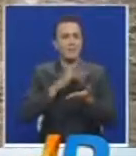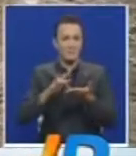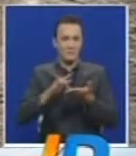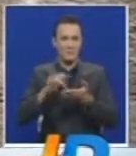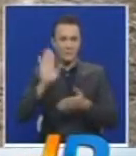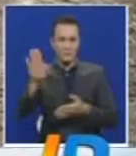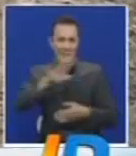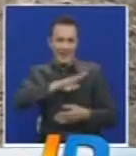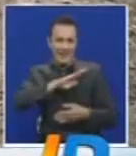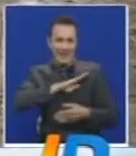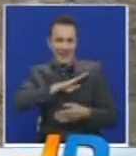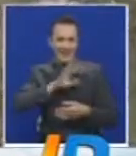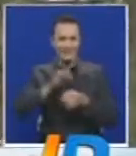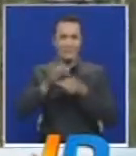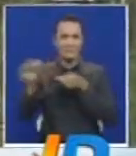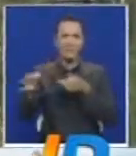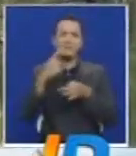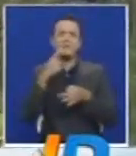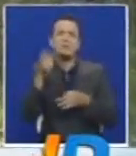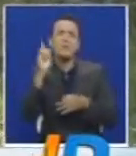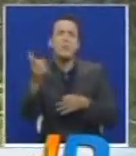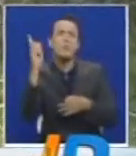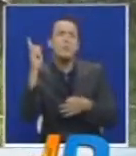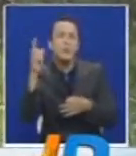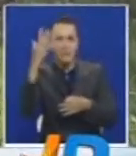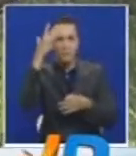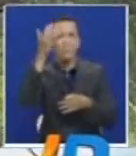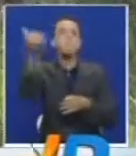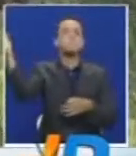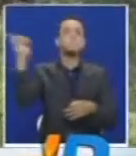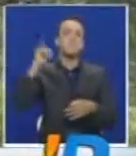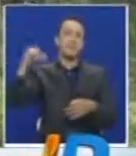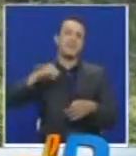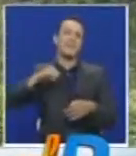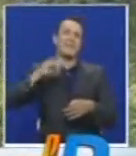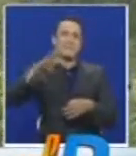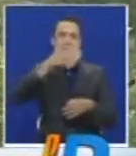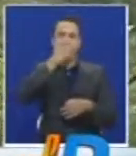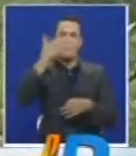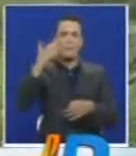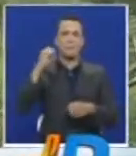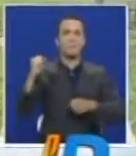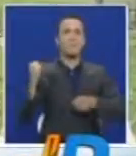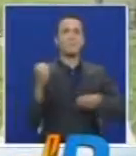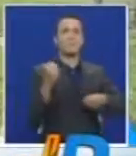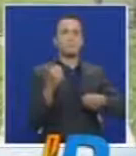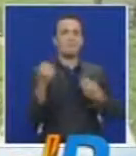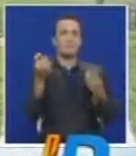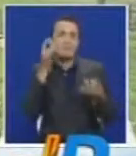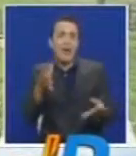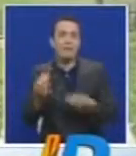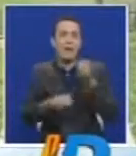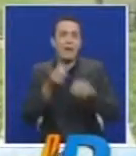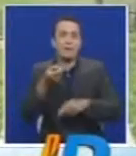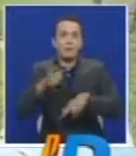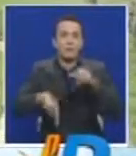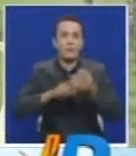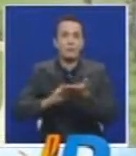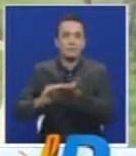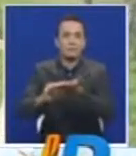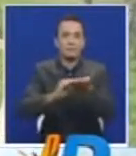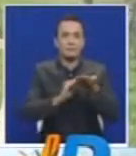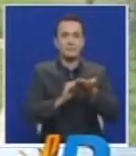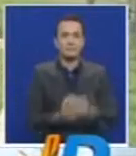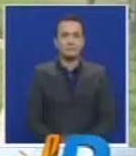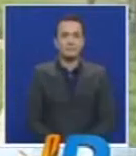considera que en buena parte el mal estado de la vía se debe a la presencia de grupos armados en la región. Uno habla con los de Bogotá y les dice, no, camine,